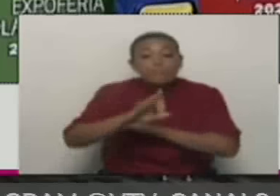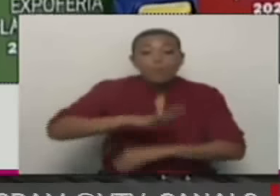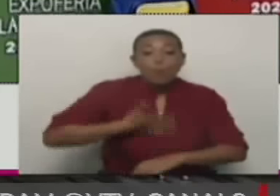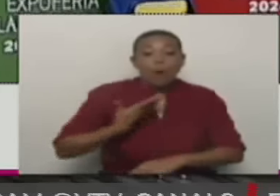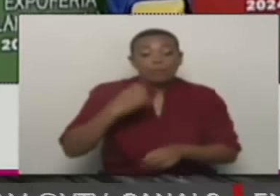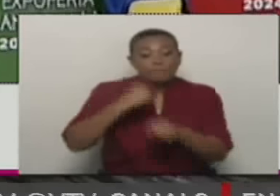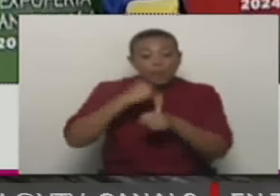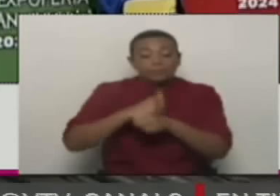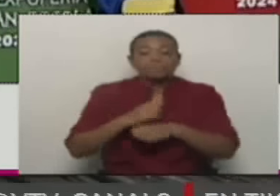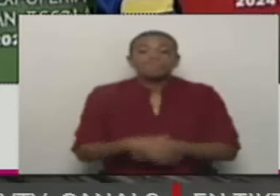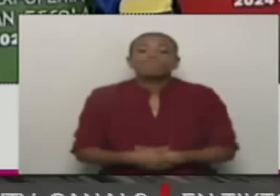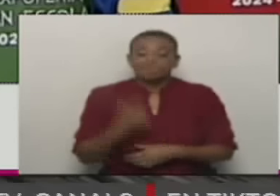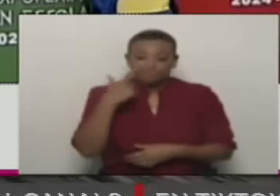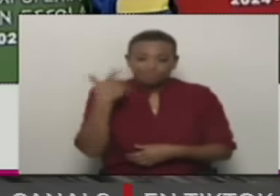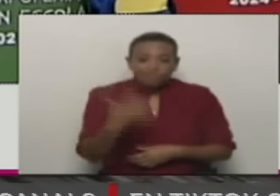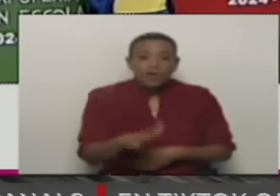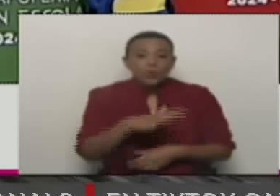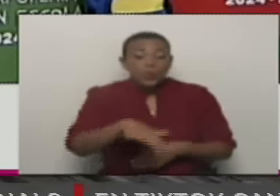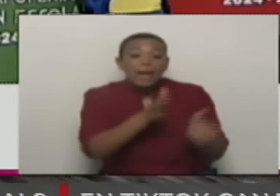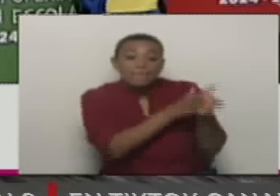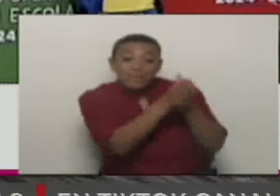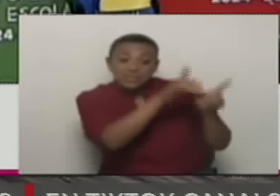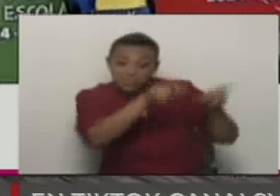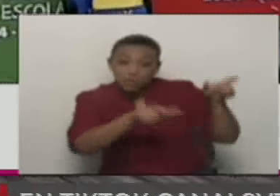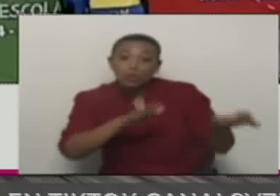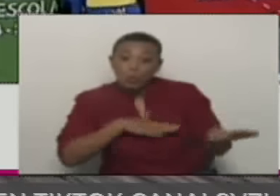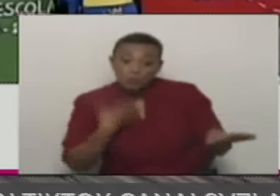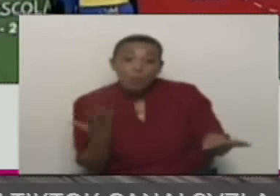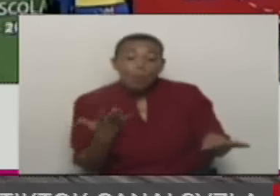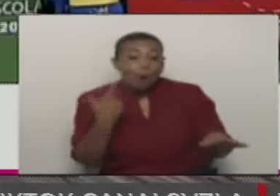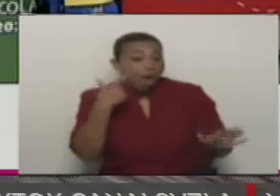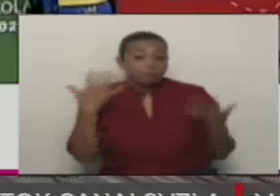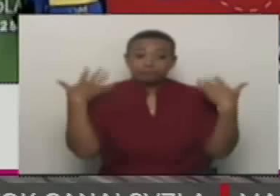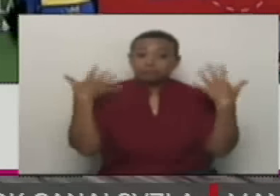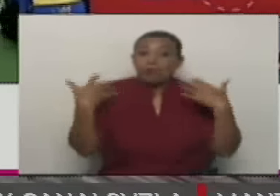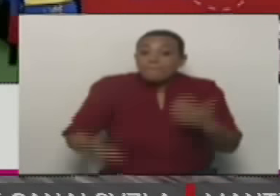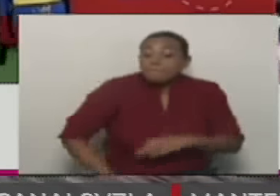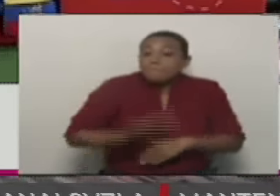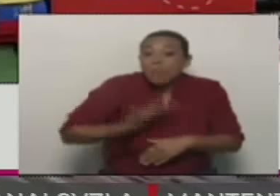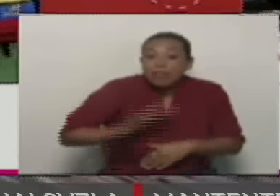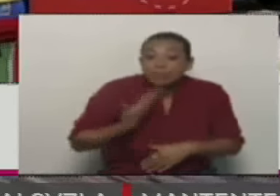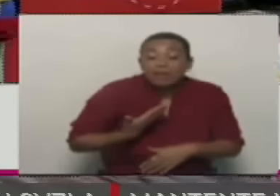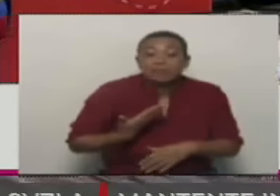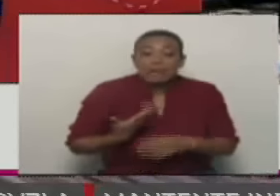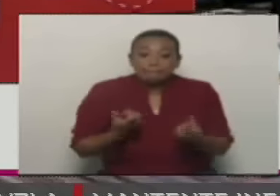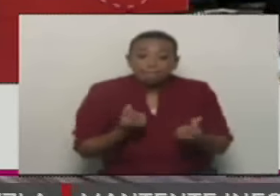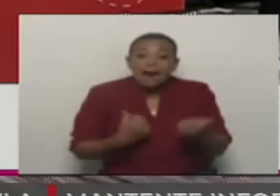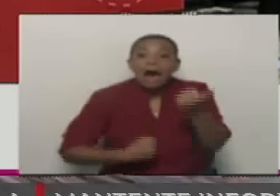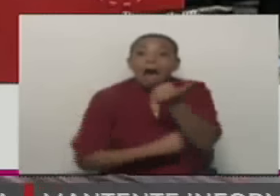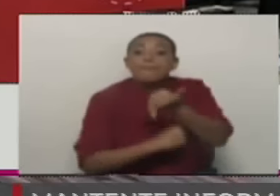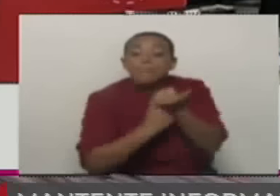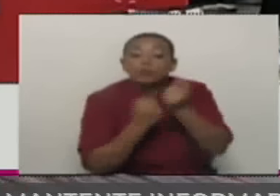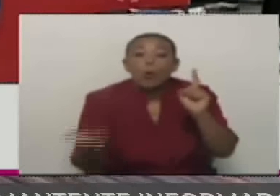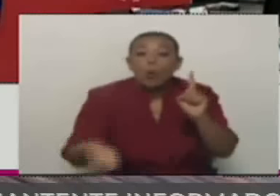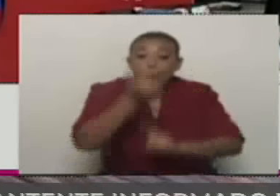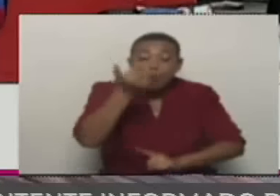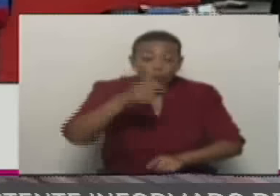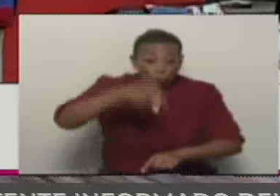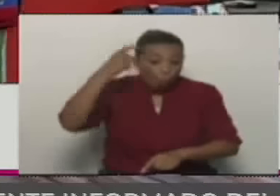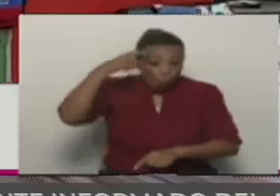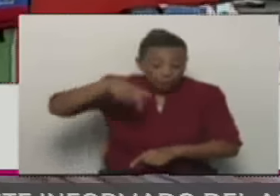con el sector bancario, que los emprendedores han sido pieza fundamental para lograr nosotros hoy